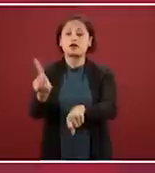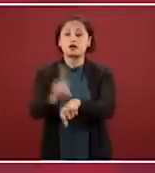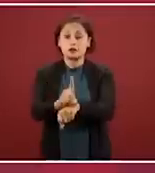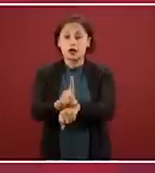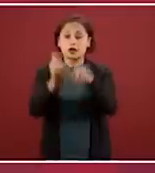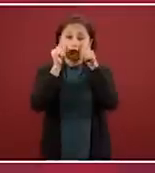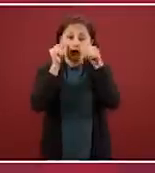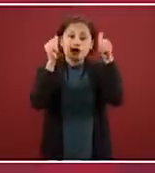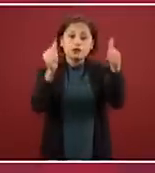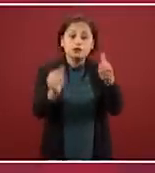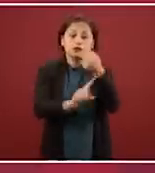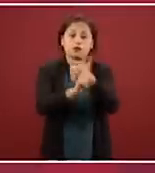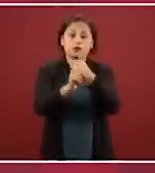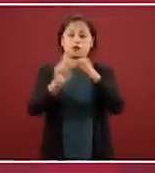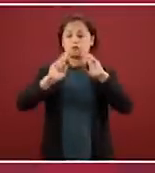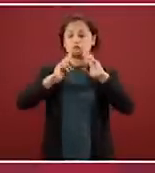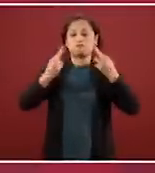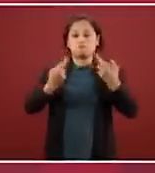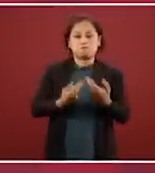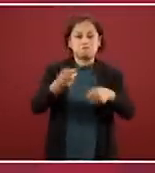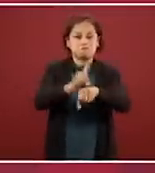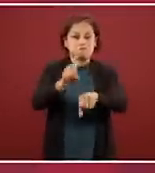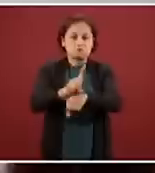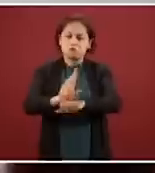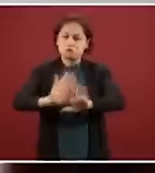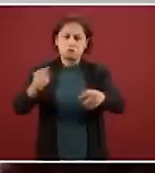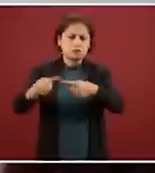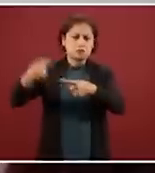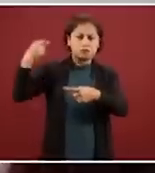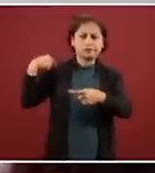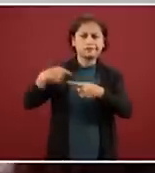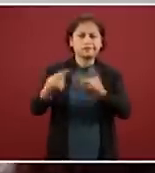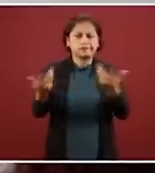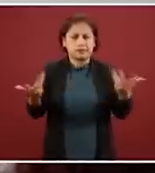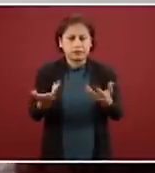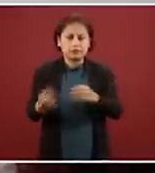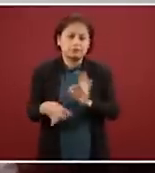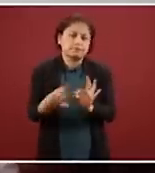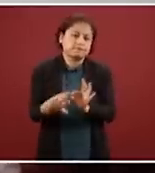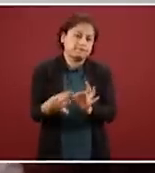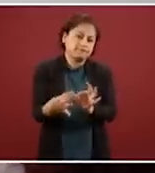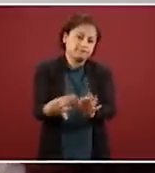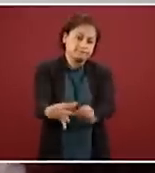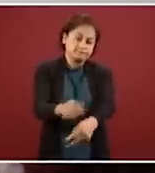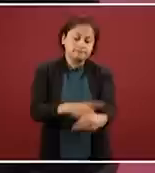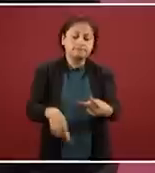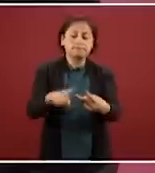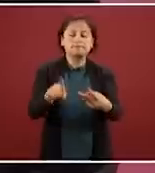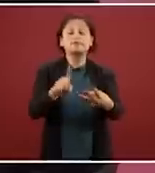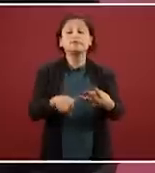haciendo, o sea, la perseverancia, el que trabajemos de manera coordinada, como lo venimos